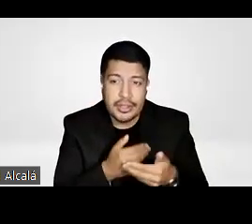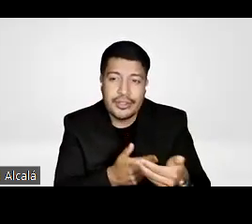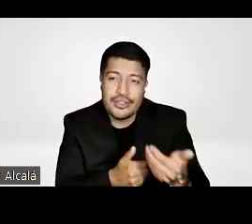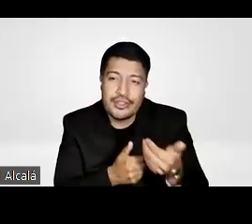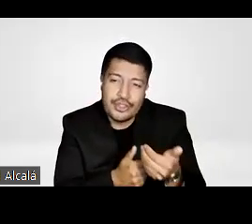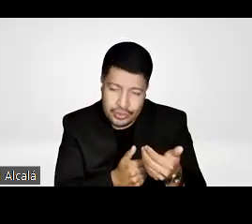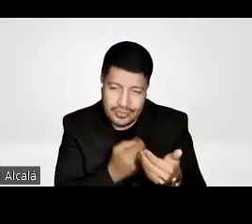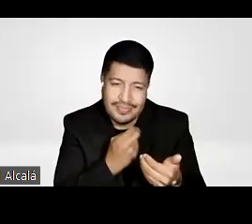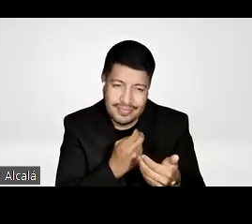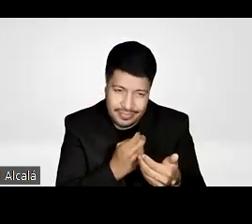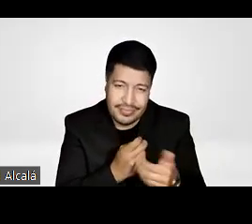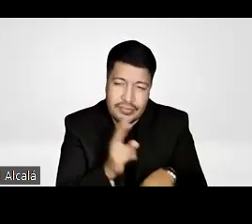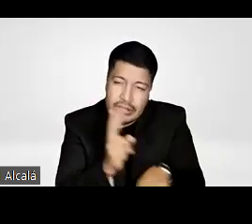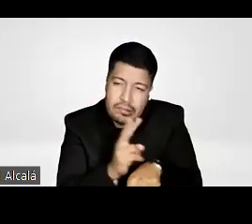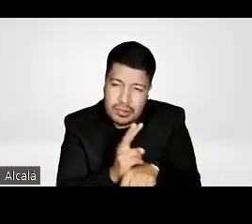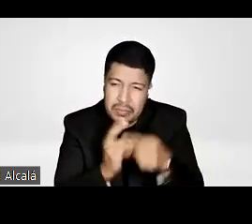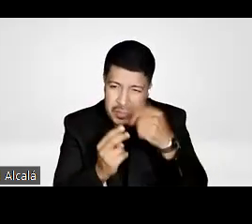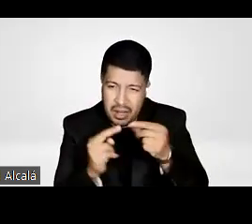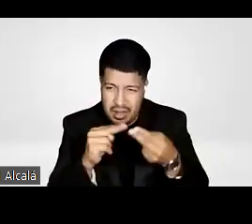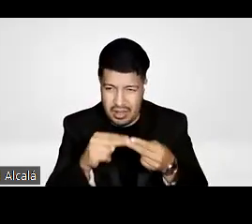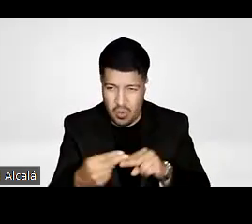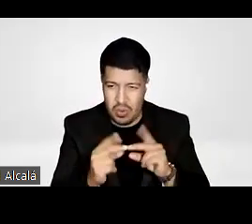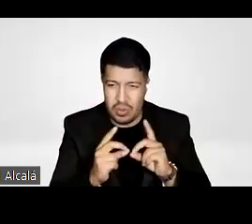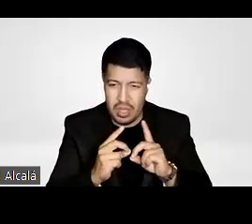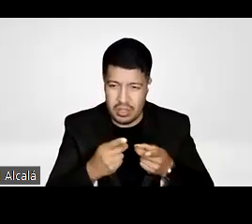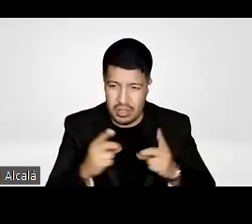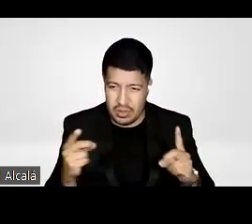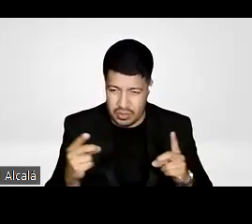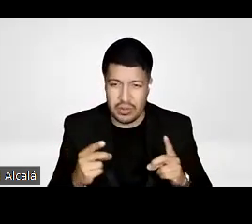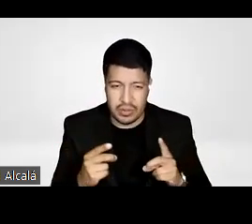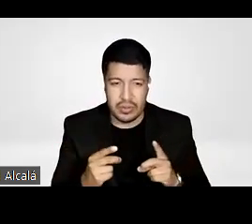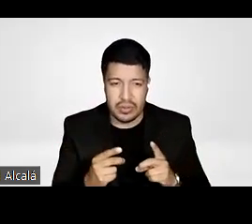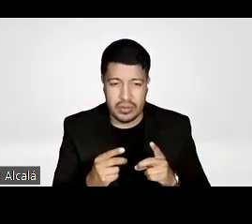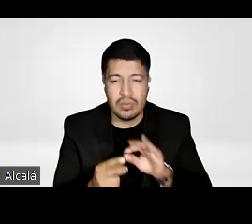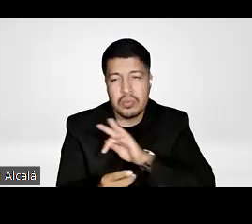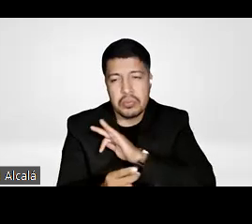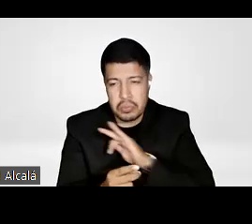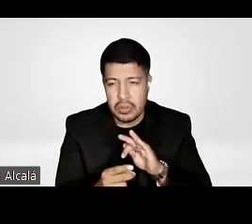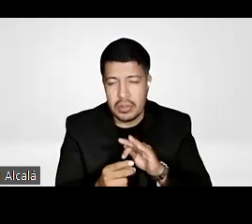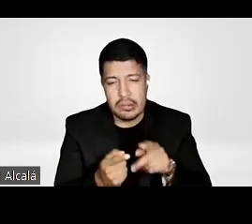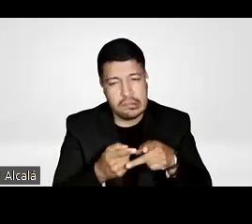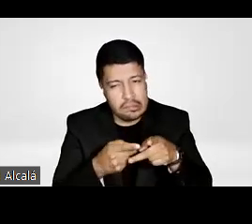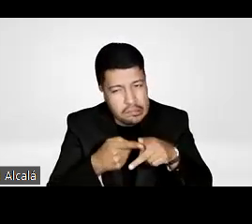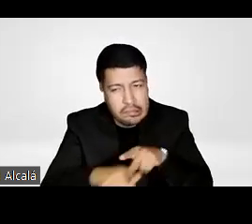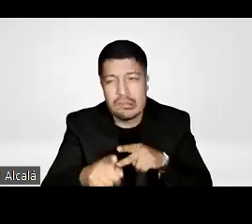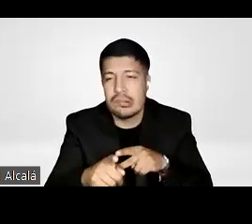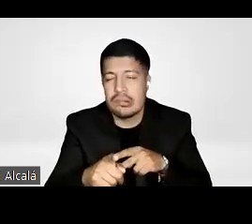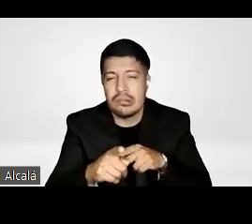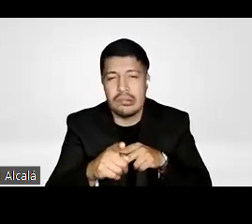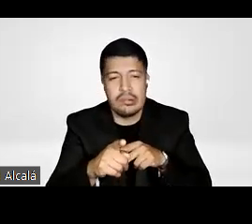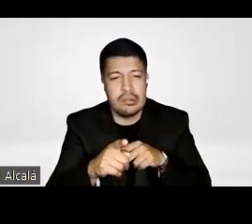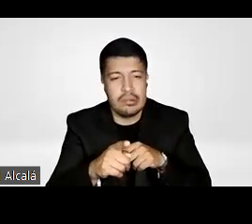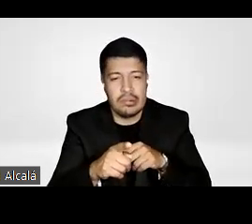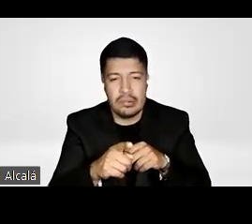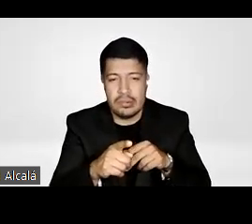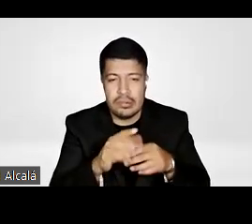neurodesarrollo para poder detectar signos de alarma tempranos que permitan iniciar una intervención oportuna y